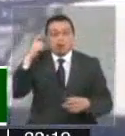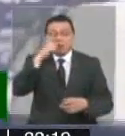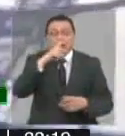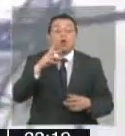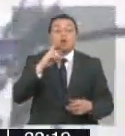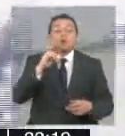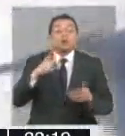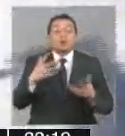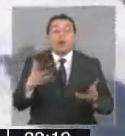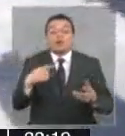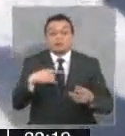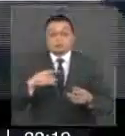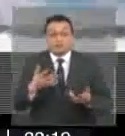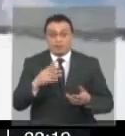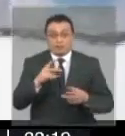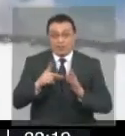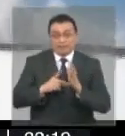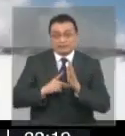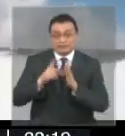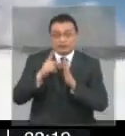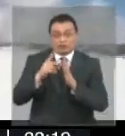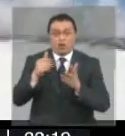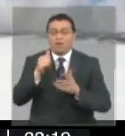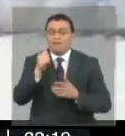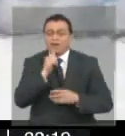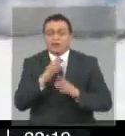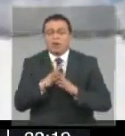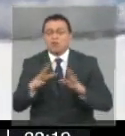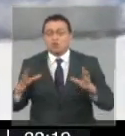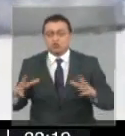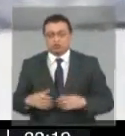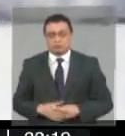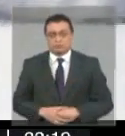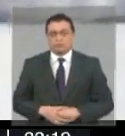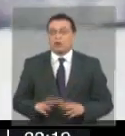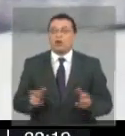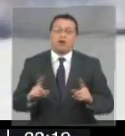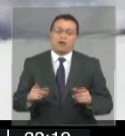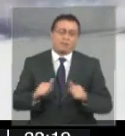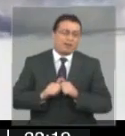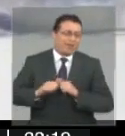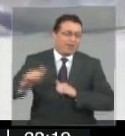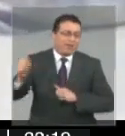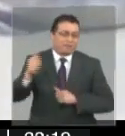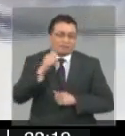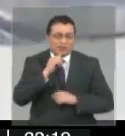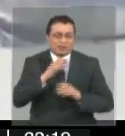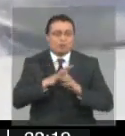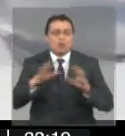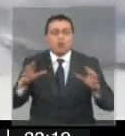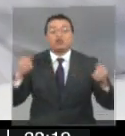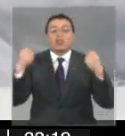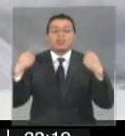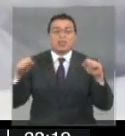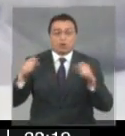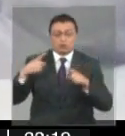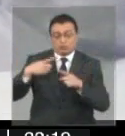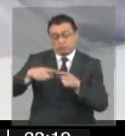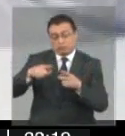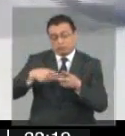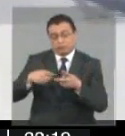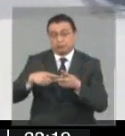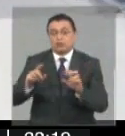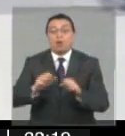general, ¿tú dirías que es algo que está muy desarrollado o algo que está más en pañales? No, está lejos, yo creo. Hay muchos deportes que no se